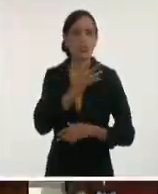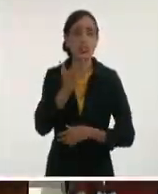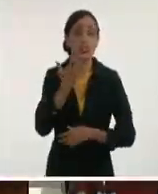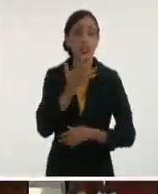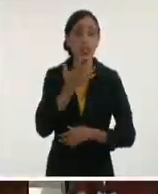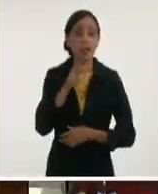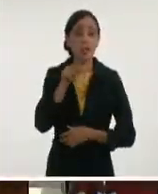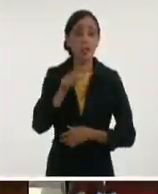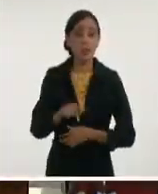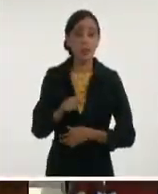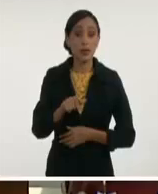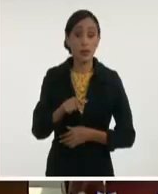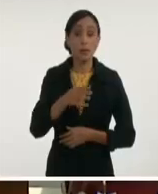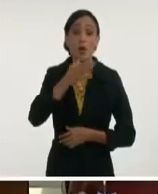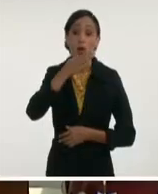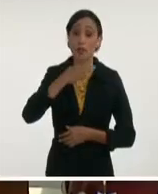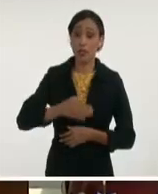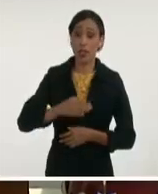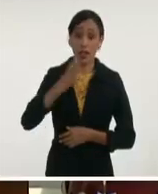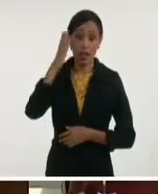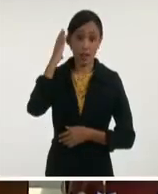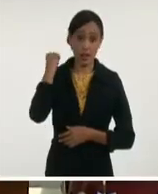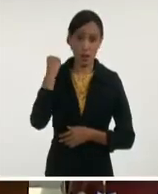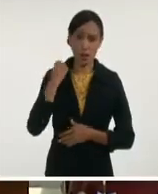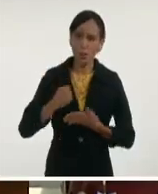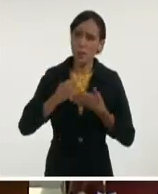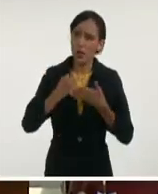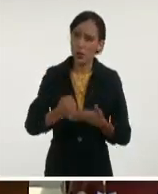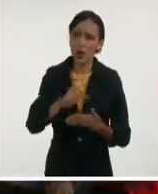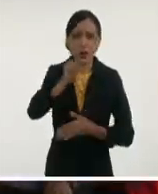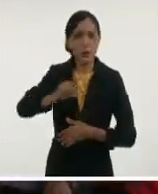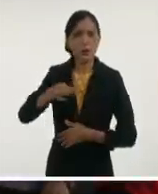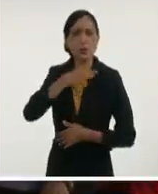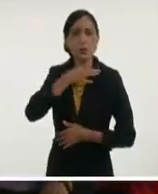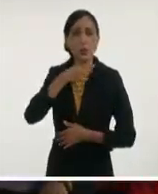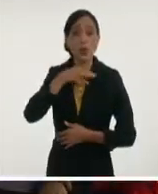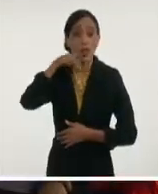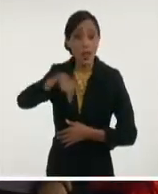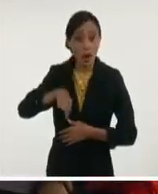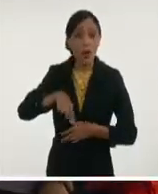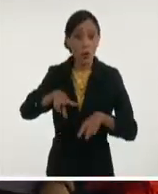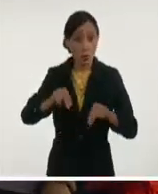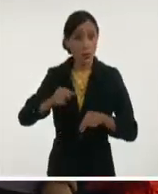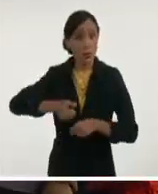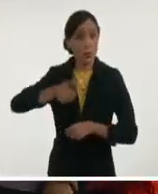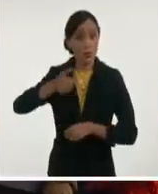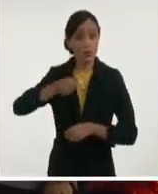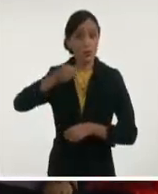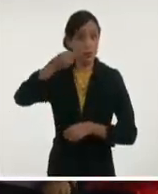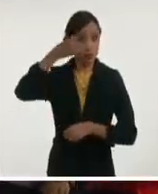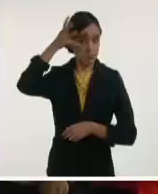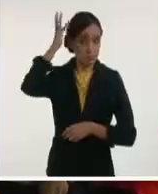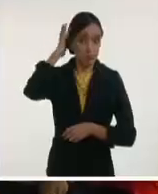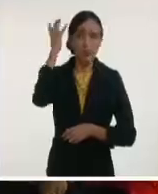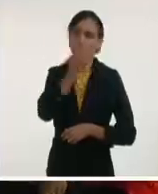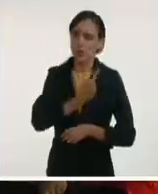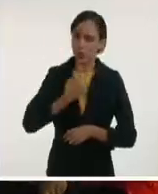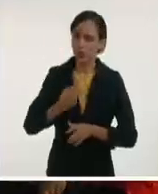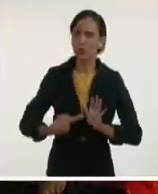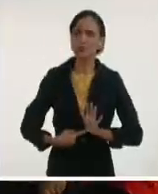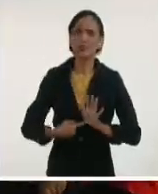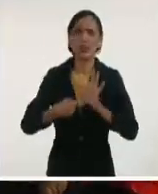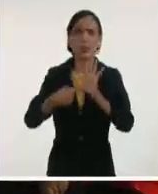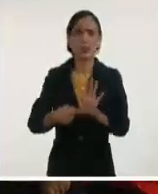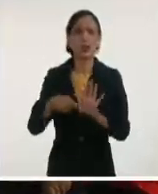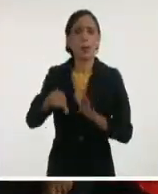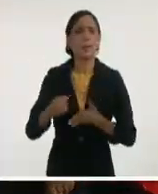los humildes, por los humildes y para los humildes. Y con Díaz-Canel seguiremos demostrando que es con los humildes, por